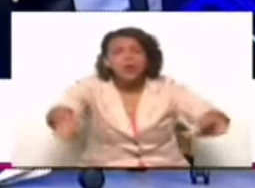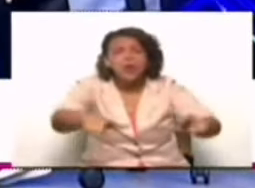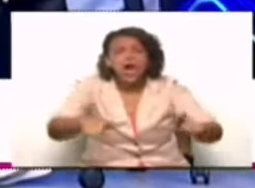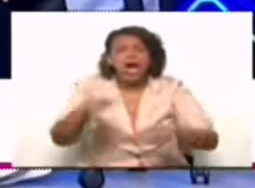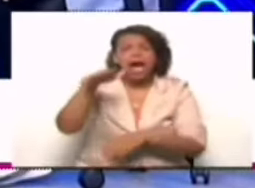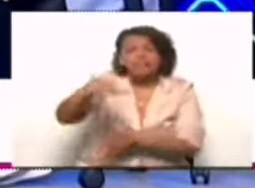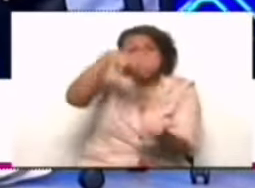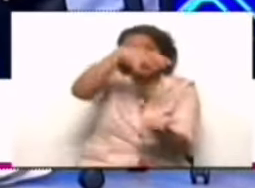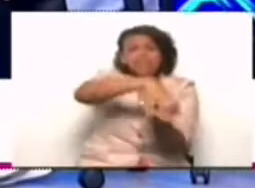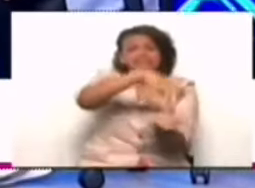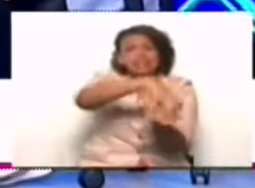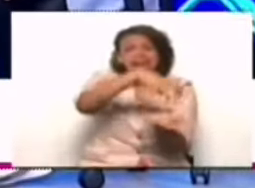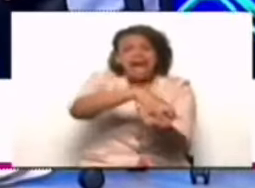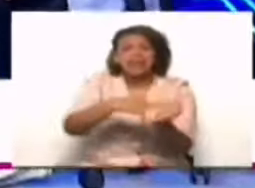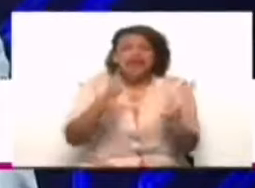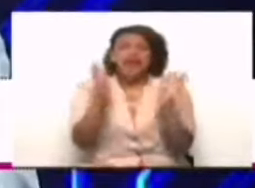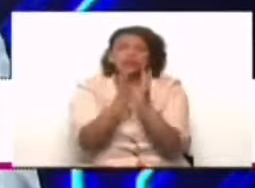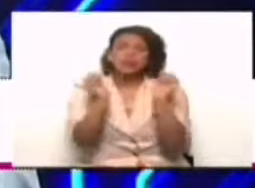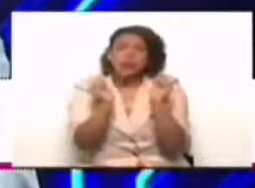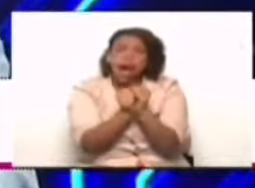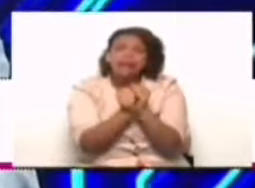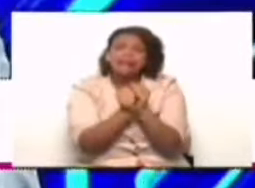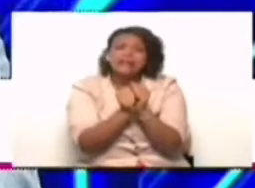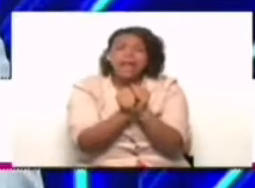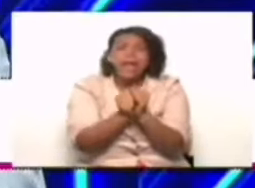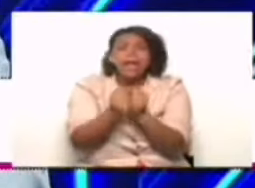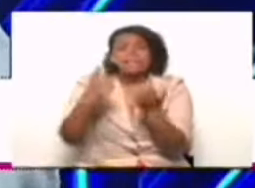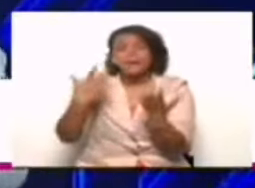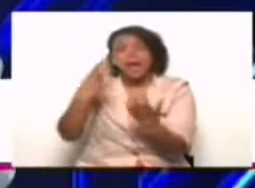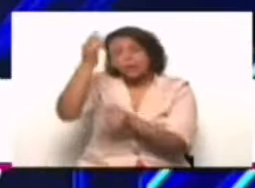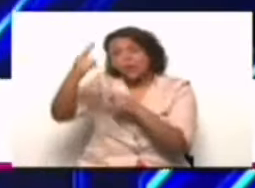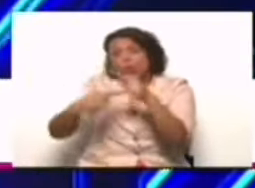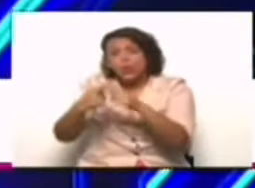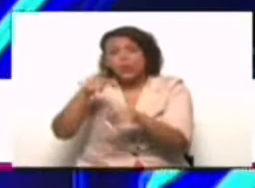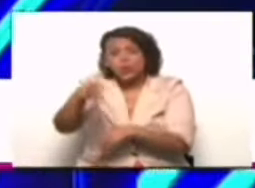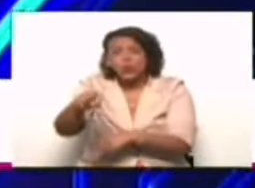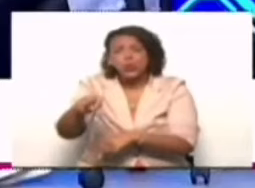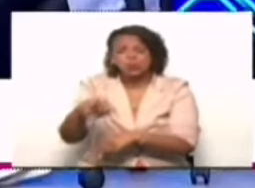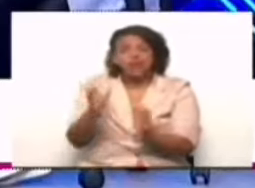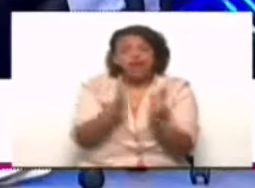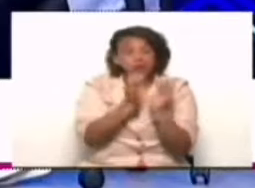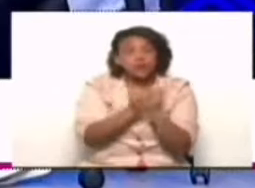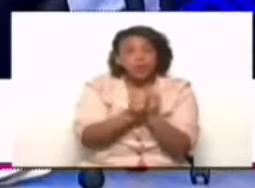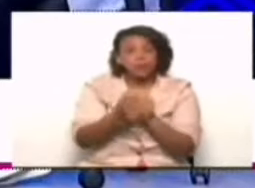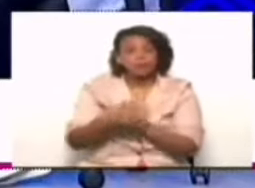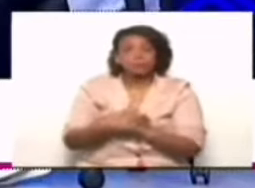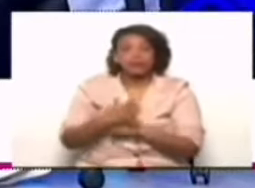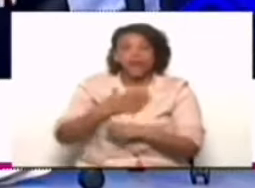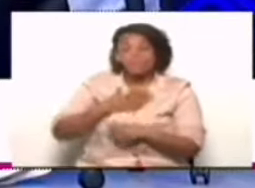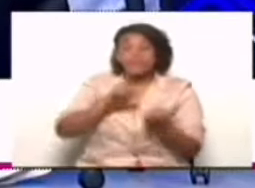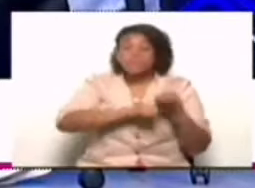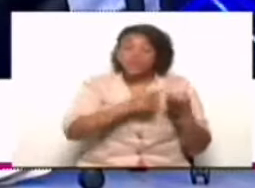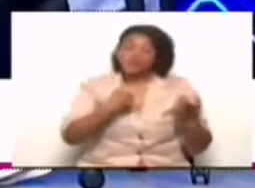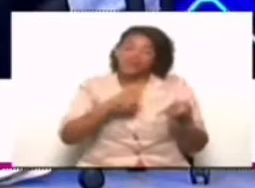allá en Anzoátegui, en Puerto La Cruz. Tienes que ir, ¿tú no eres Anzoátegui? No, mi esposa. Ah, tu esposa.